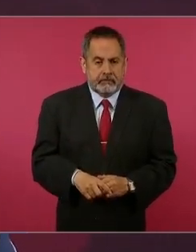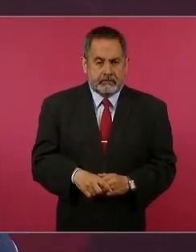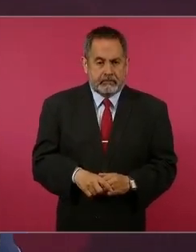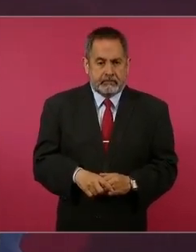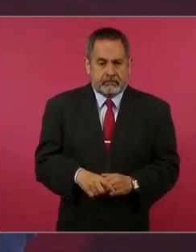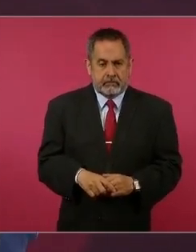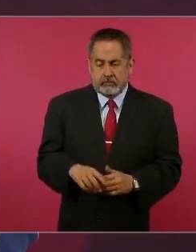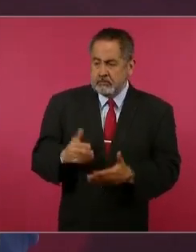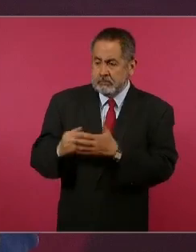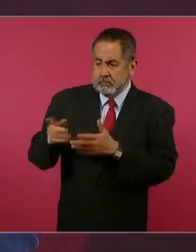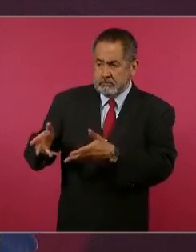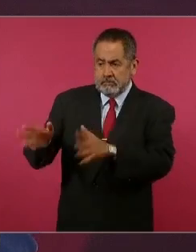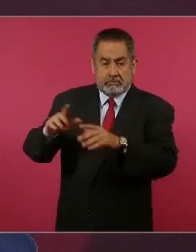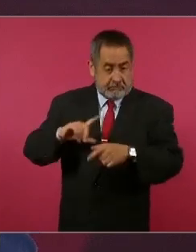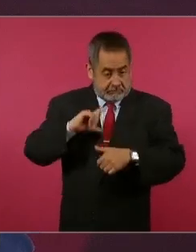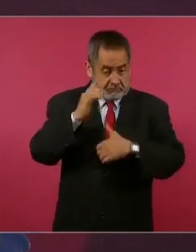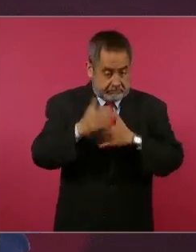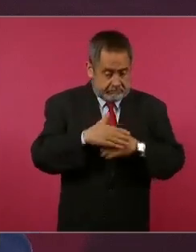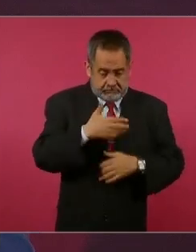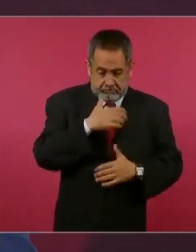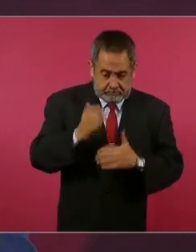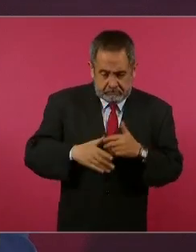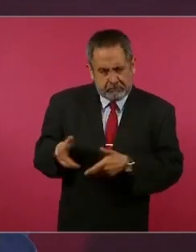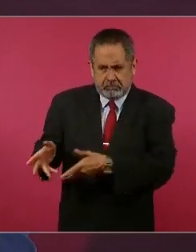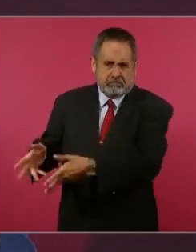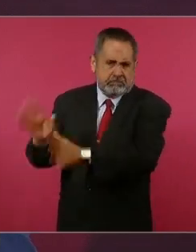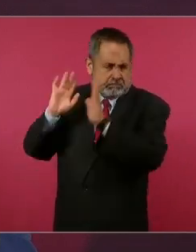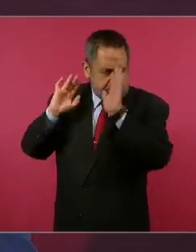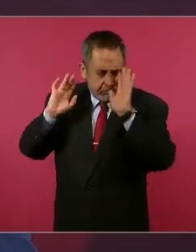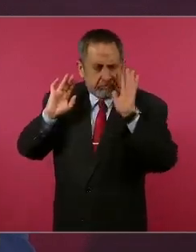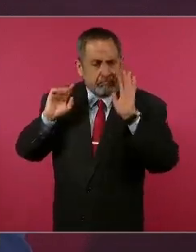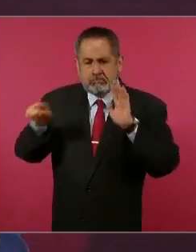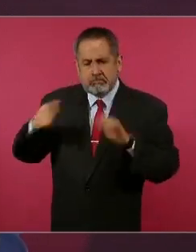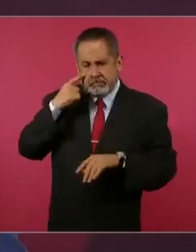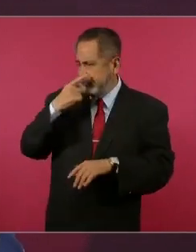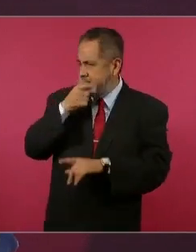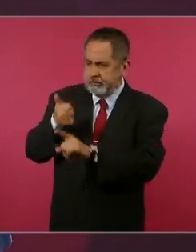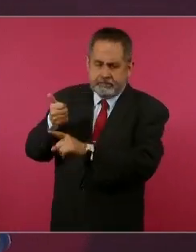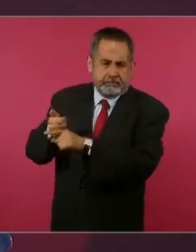Ahora ya van a actuar, pero tienen que